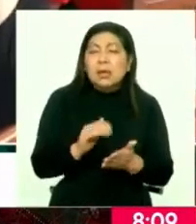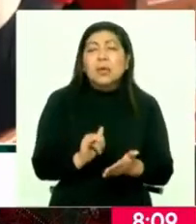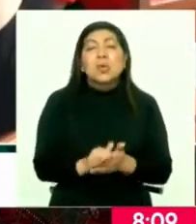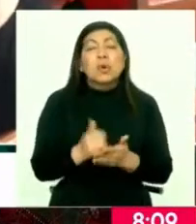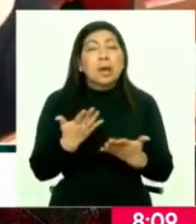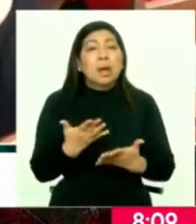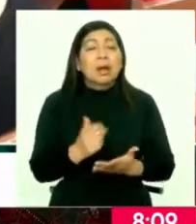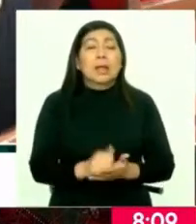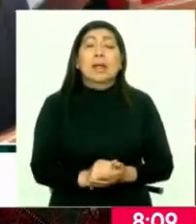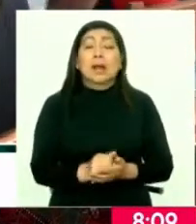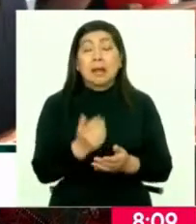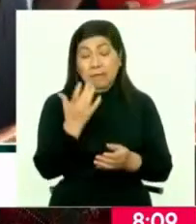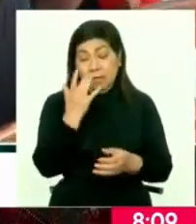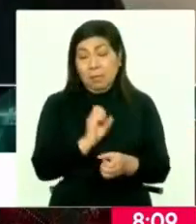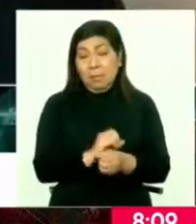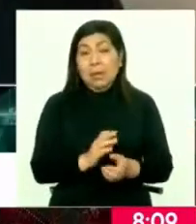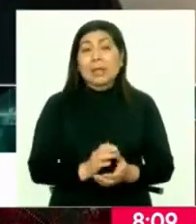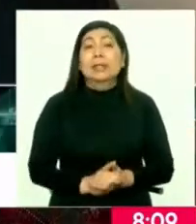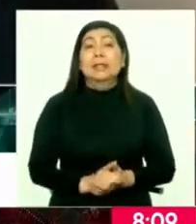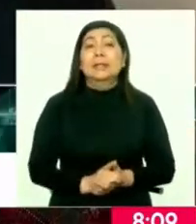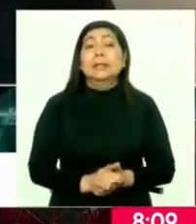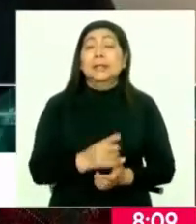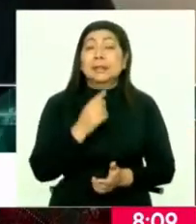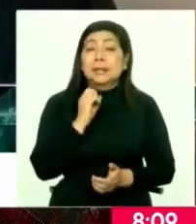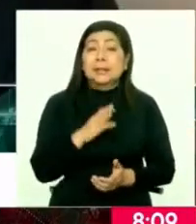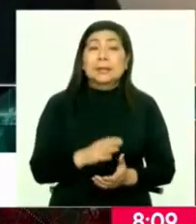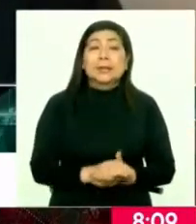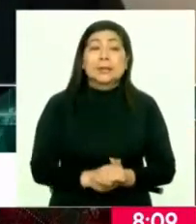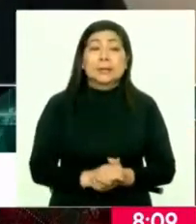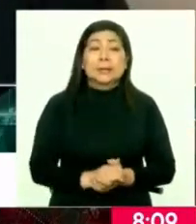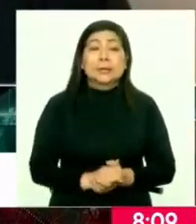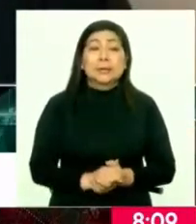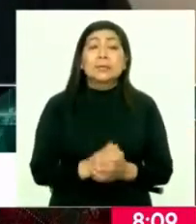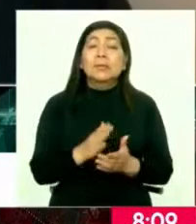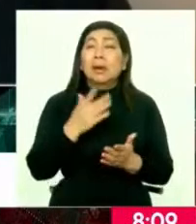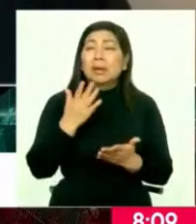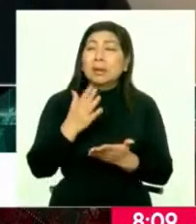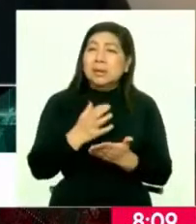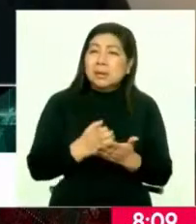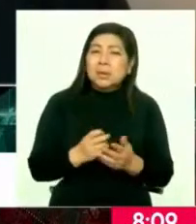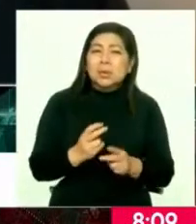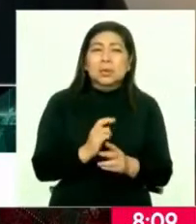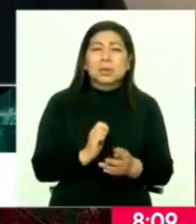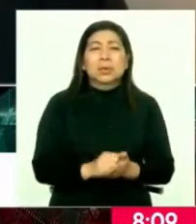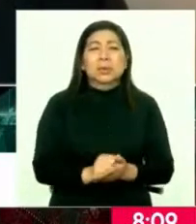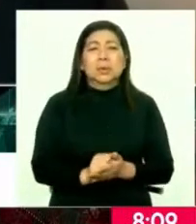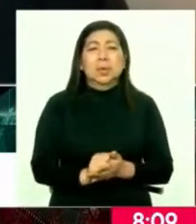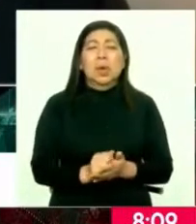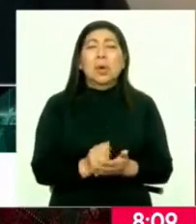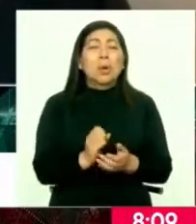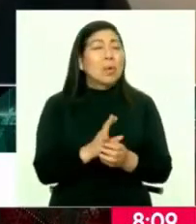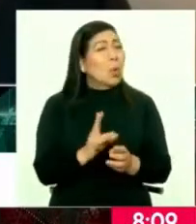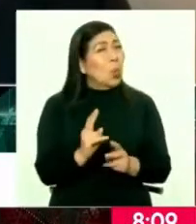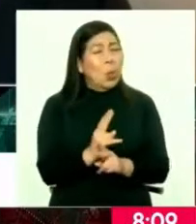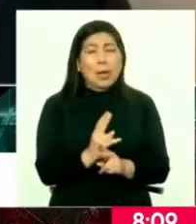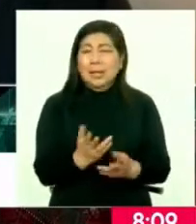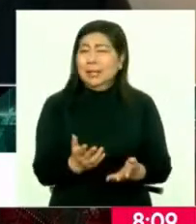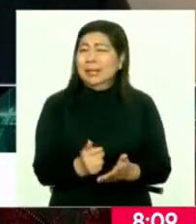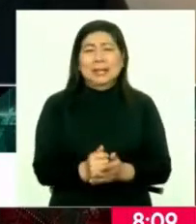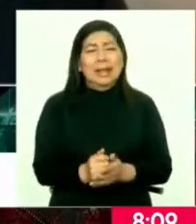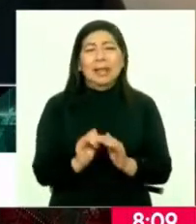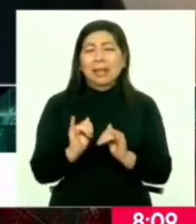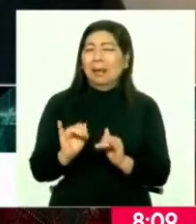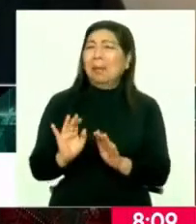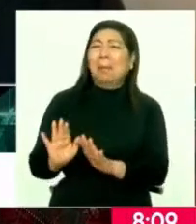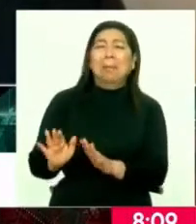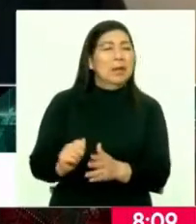sentido? Sí, a pesar de que sabemos que la mortalidad en niños es muy baja con respecto a coronavirus, no hay que tampoco